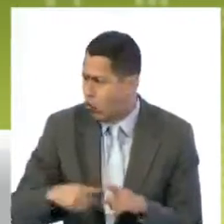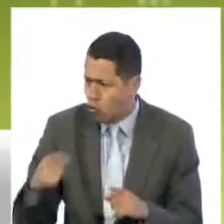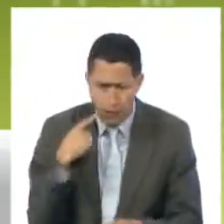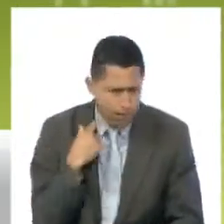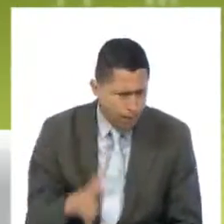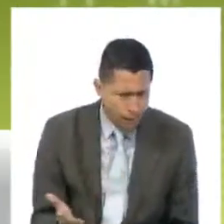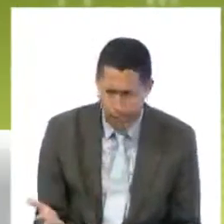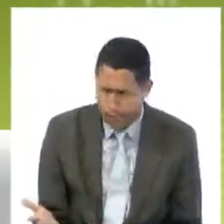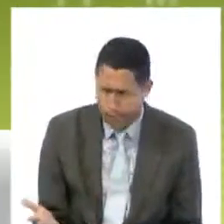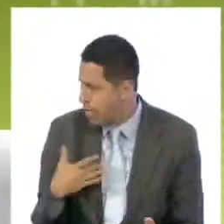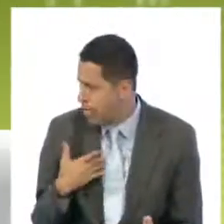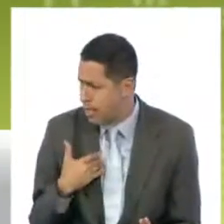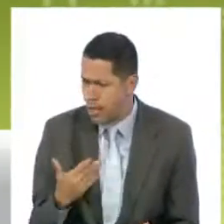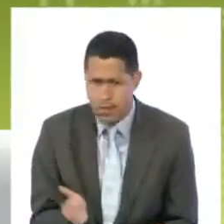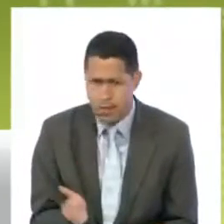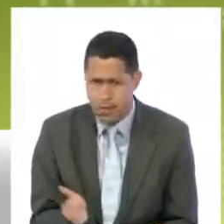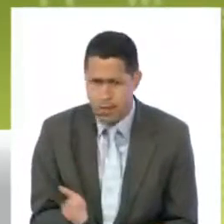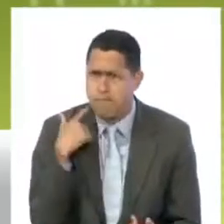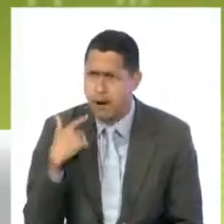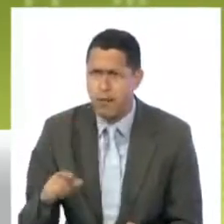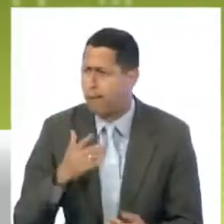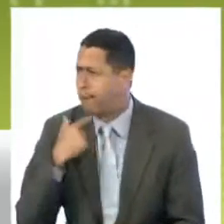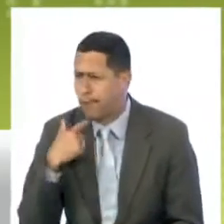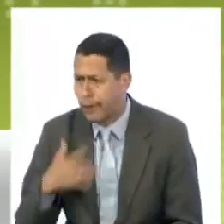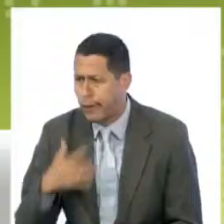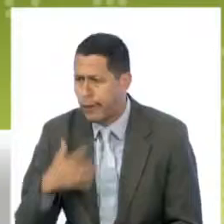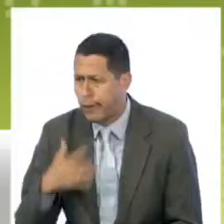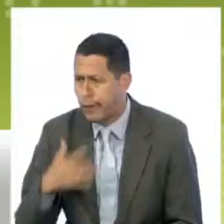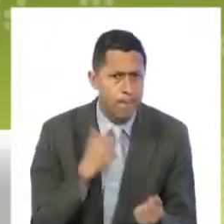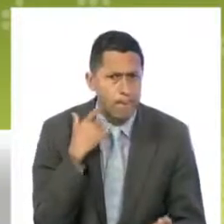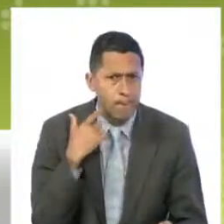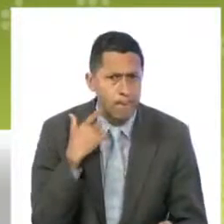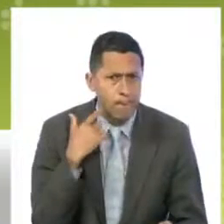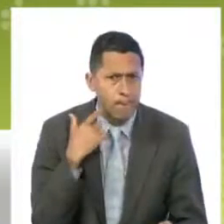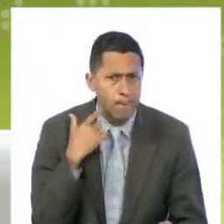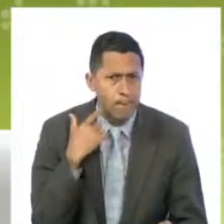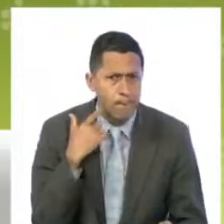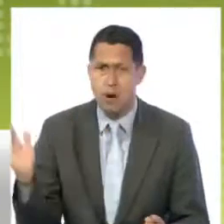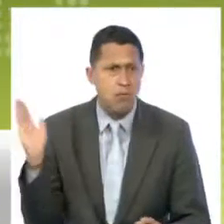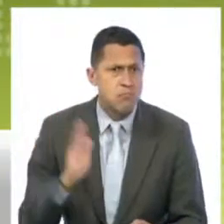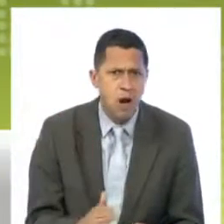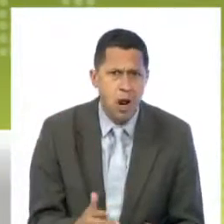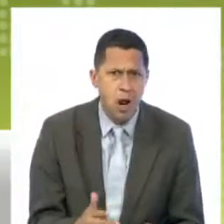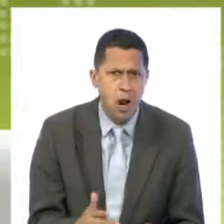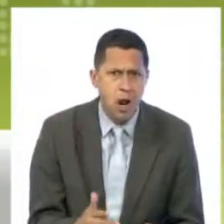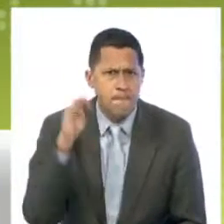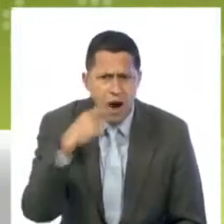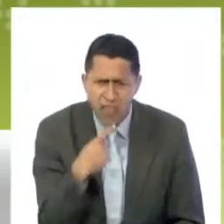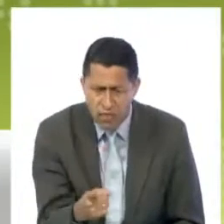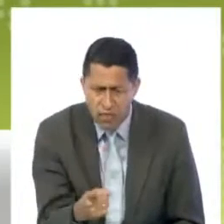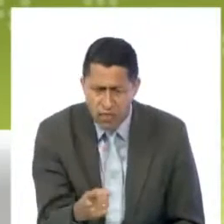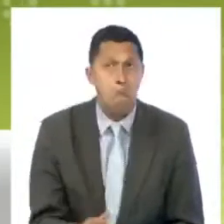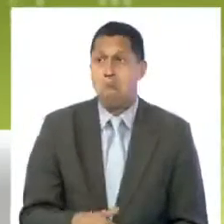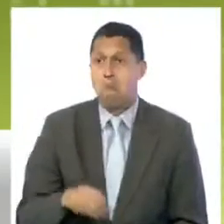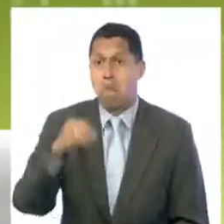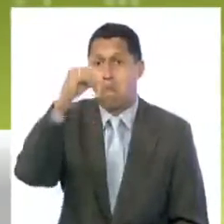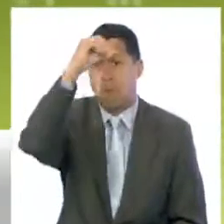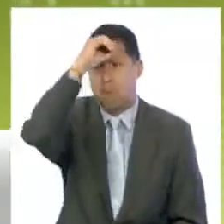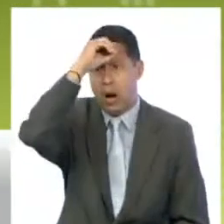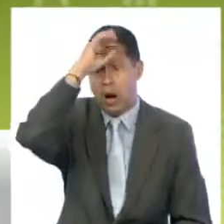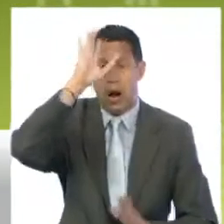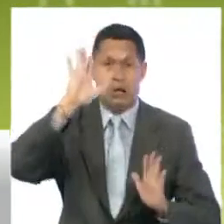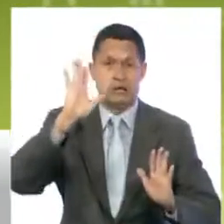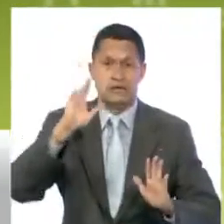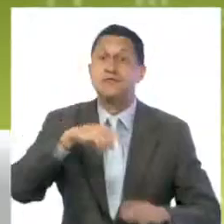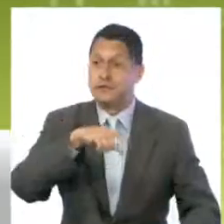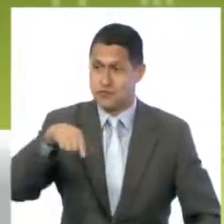¿ok? Muchas de las ayudas o de los diagnósticos los realizan realmente son las maestras, que es donde están los niños con